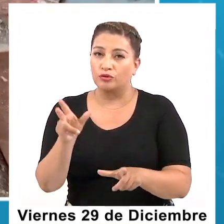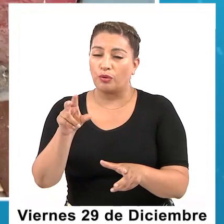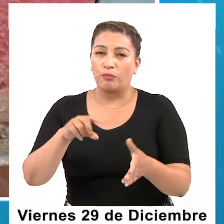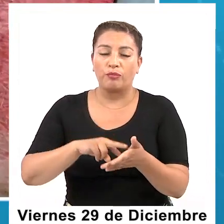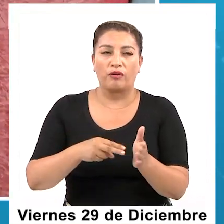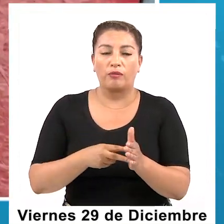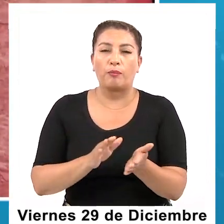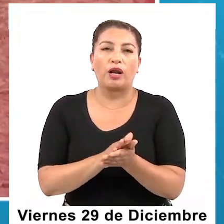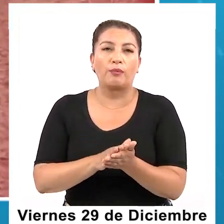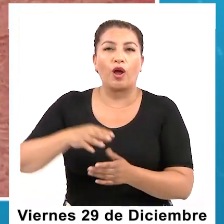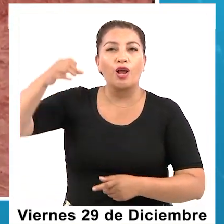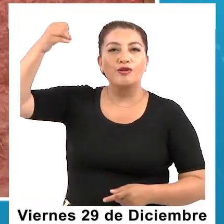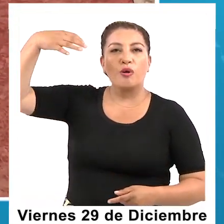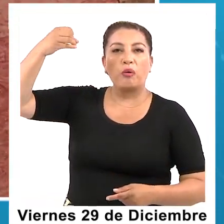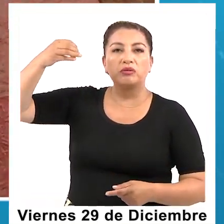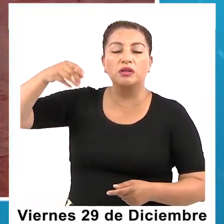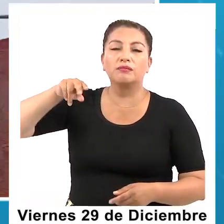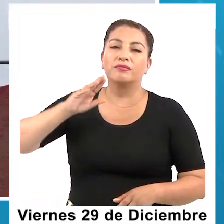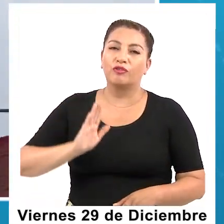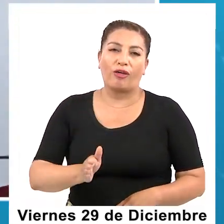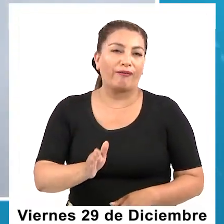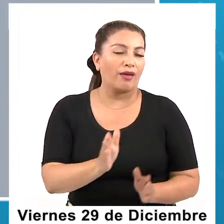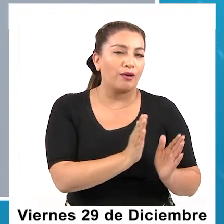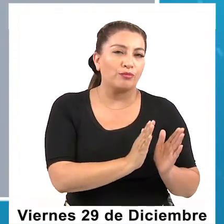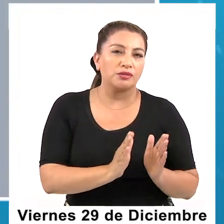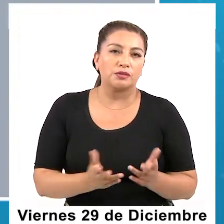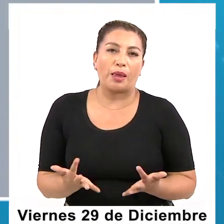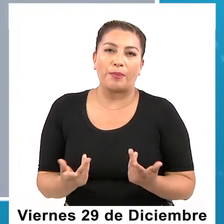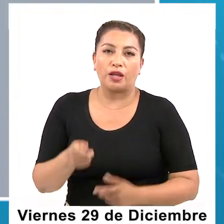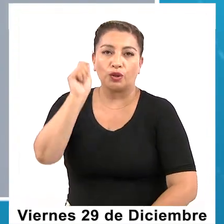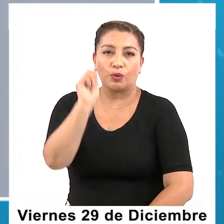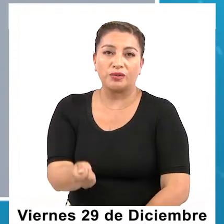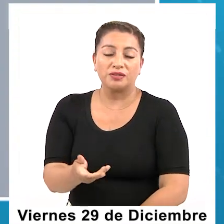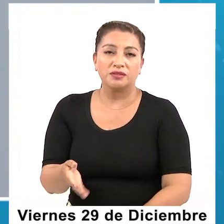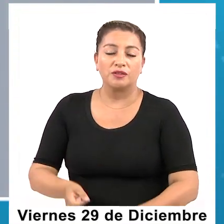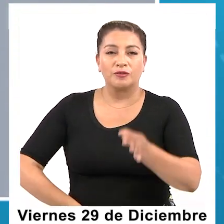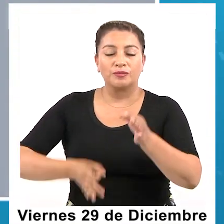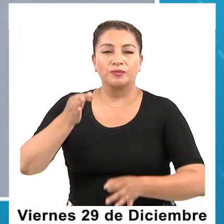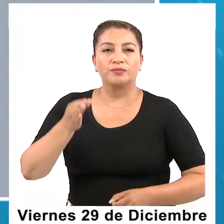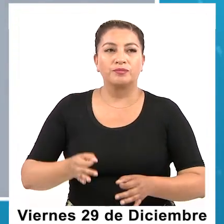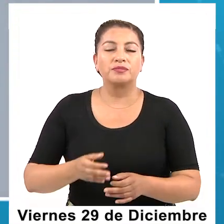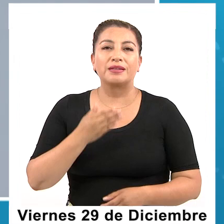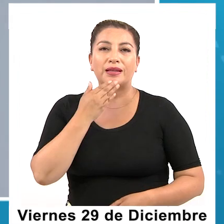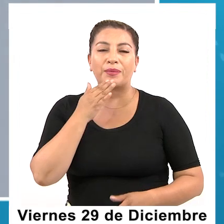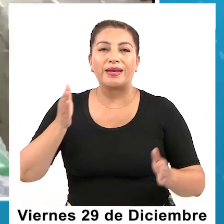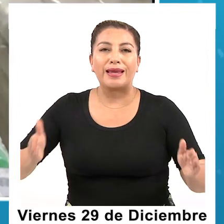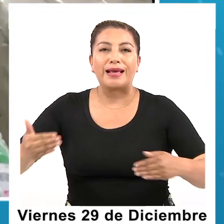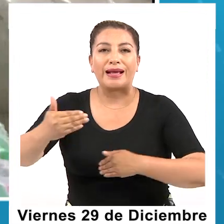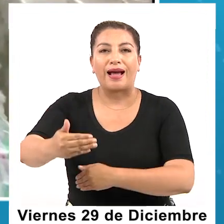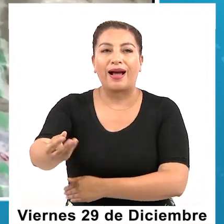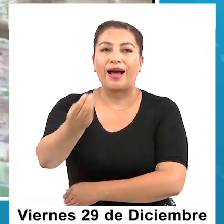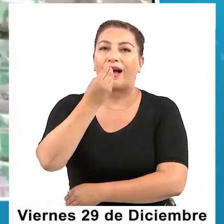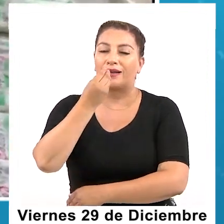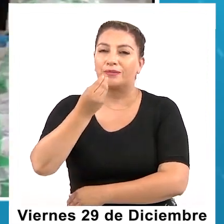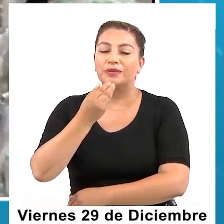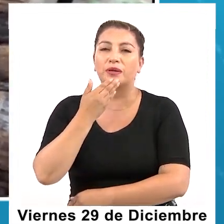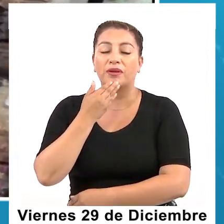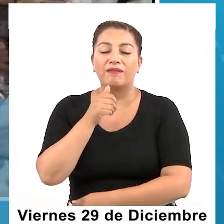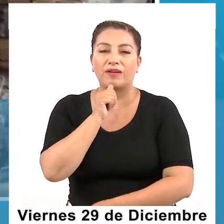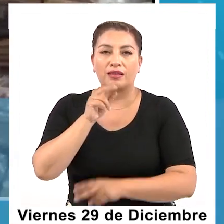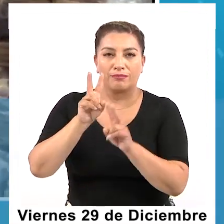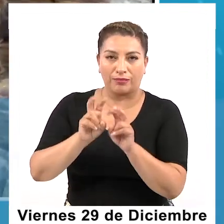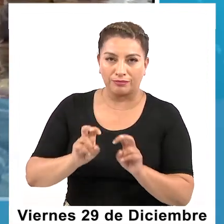como el caso Luminarias, que todavía está en un proceso Exacto. esperando el juicio, o el denominado caso Cajas de Alimentos, que también está en proceso